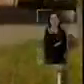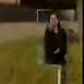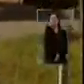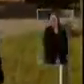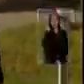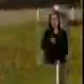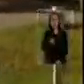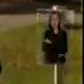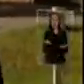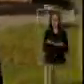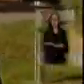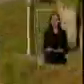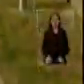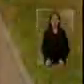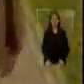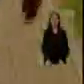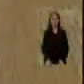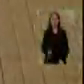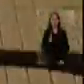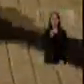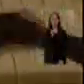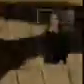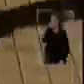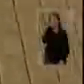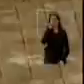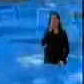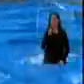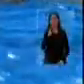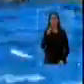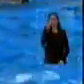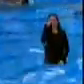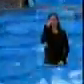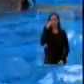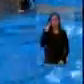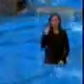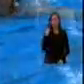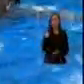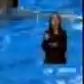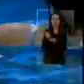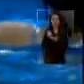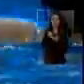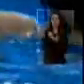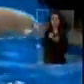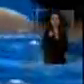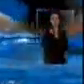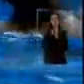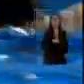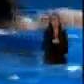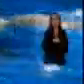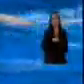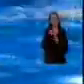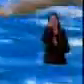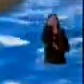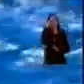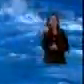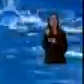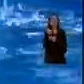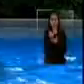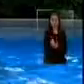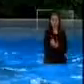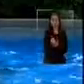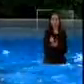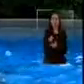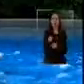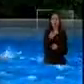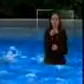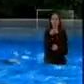utilizado. Tiene un rol profiláctico de las demencias, disminuyendo un 50% el Alzheimer. Tiene un rol